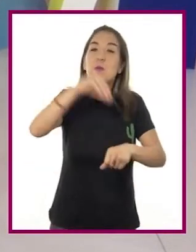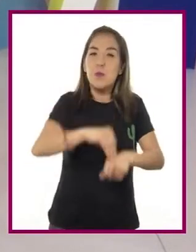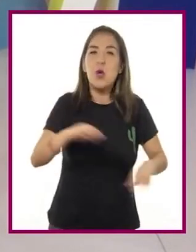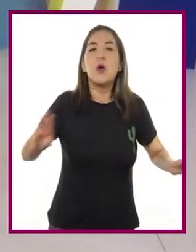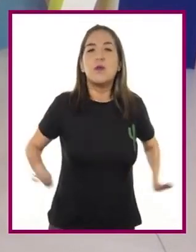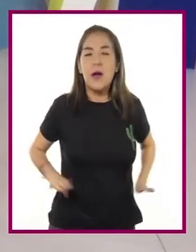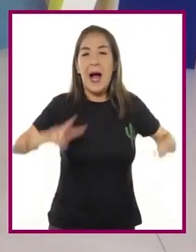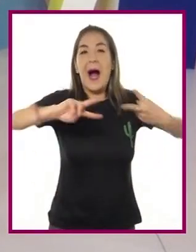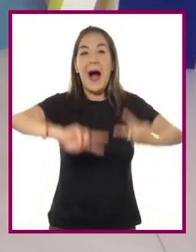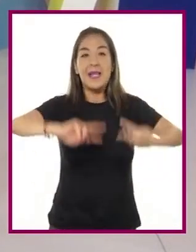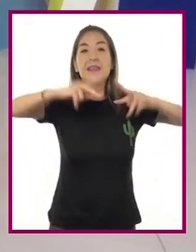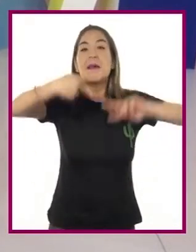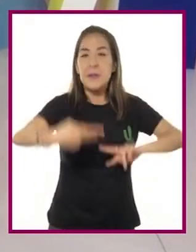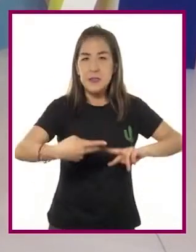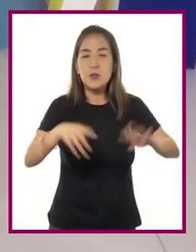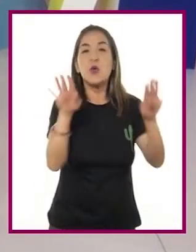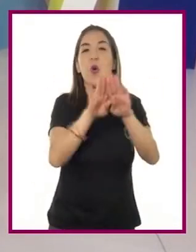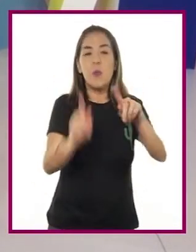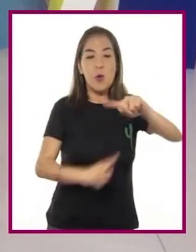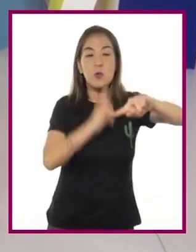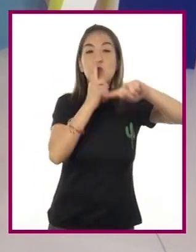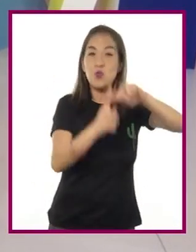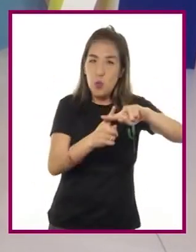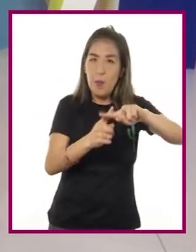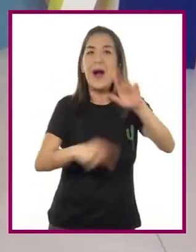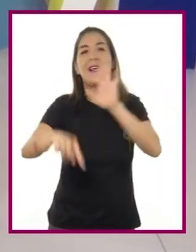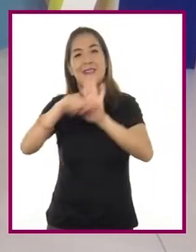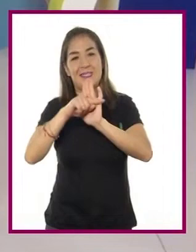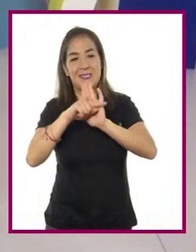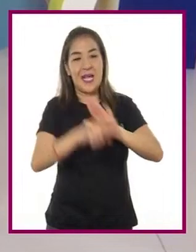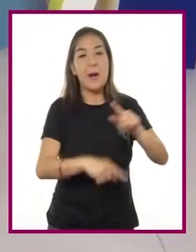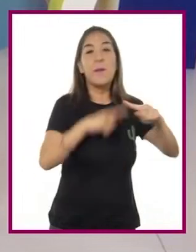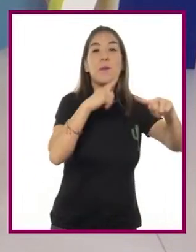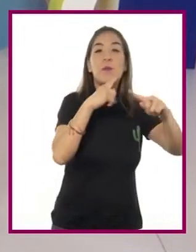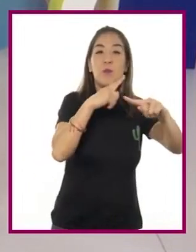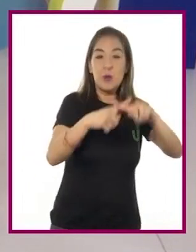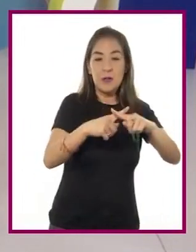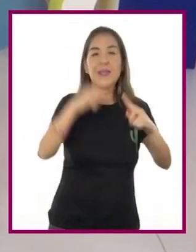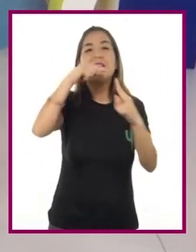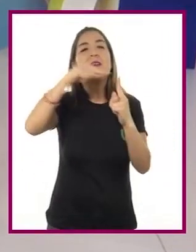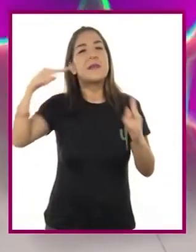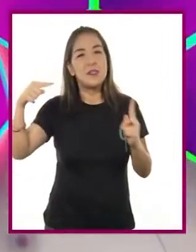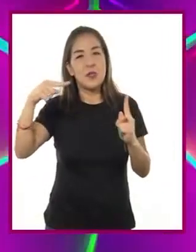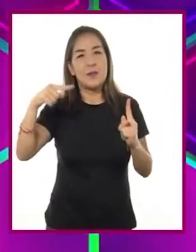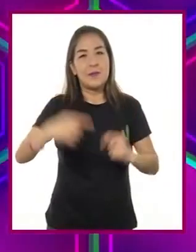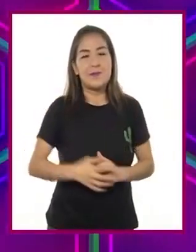operaciones inversas. Para la suma es la resta, para la multiplicación es la división.